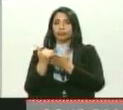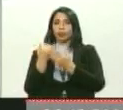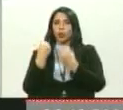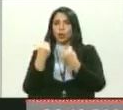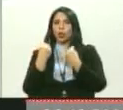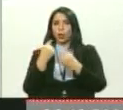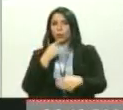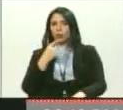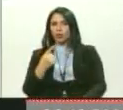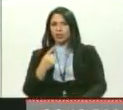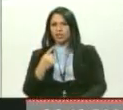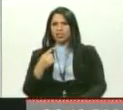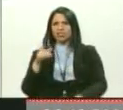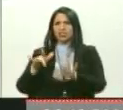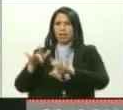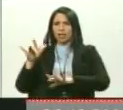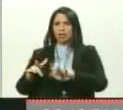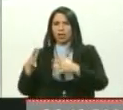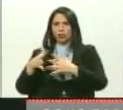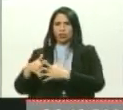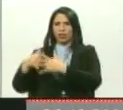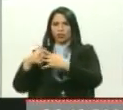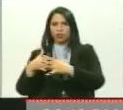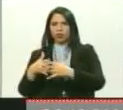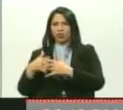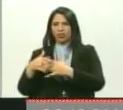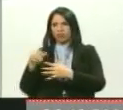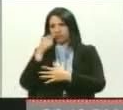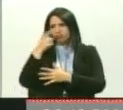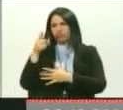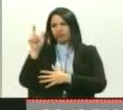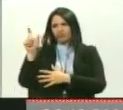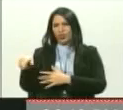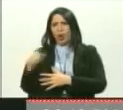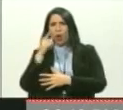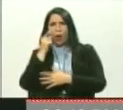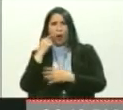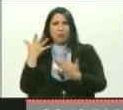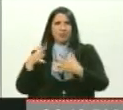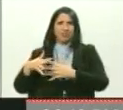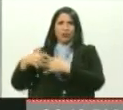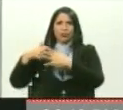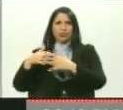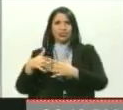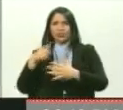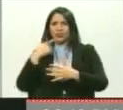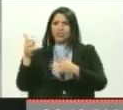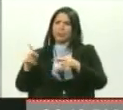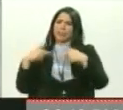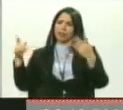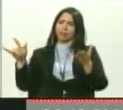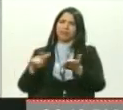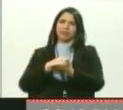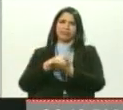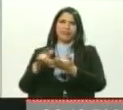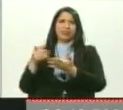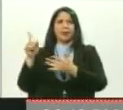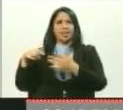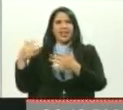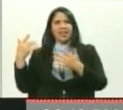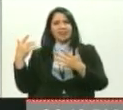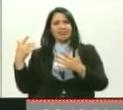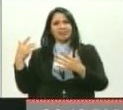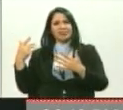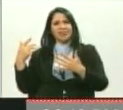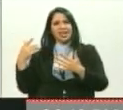Mike Pompeo, dice y repite, el Miami Herald, Washington Post, el Cara Brotada, que tiene brotada